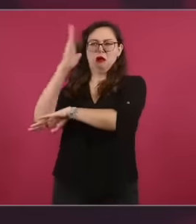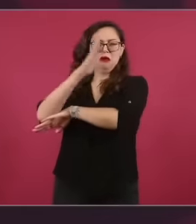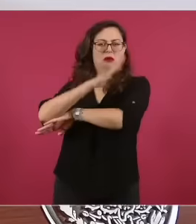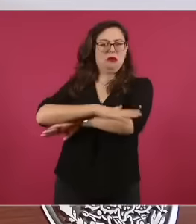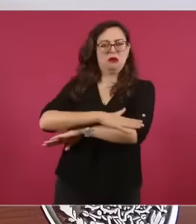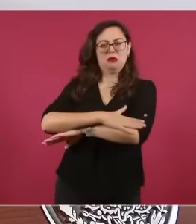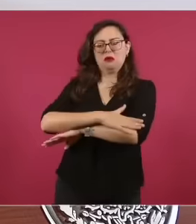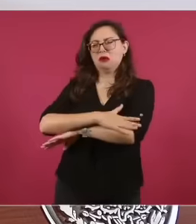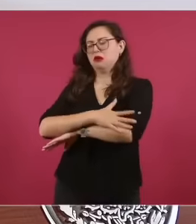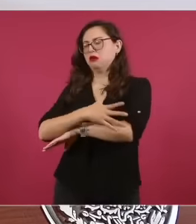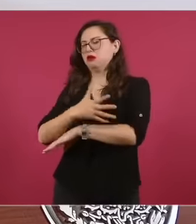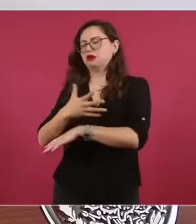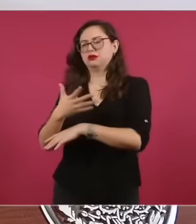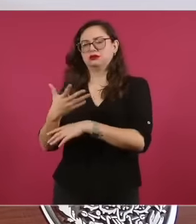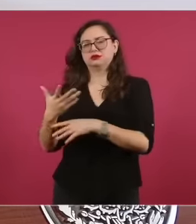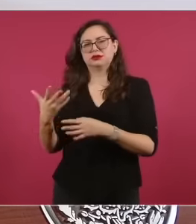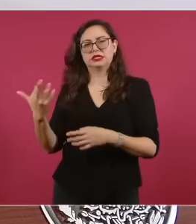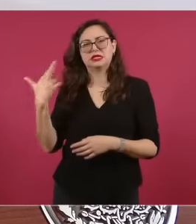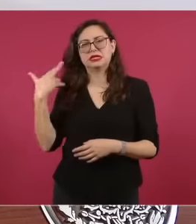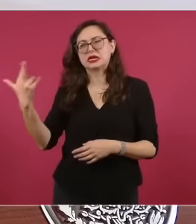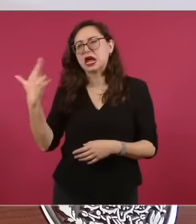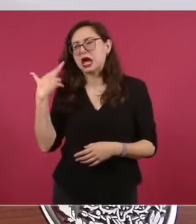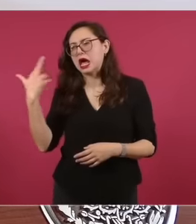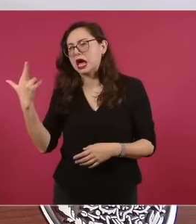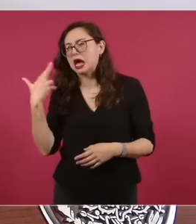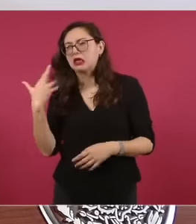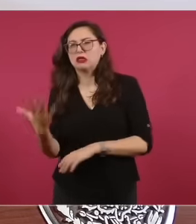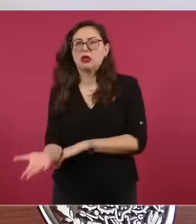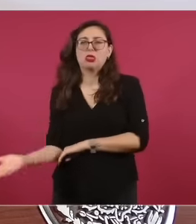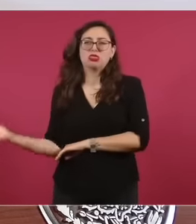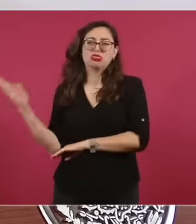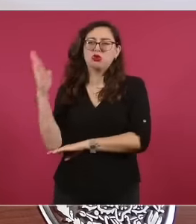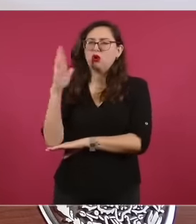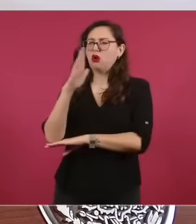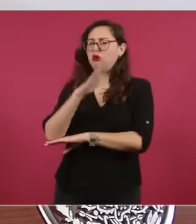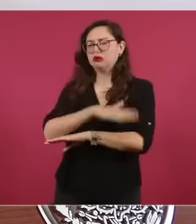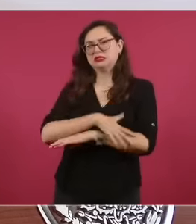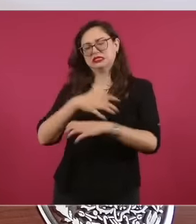de todas las estaciones de radio,